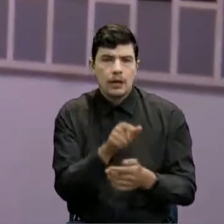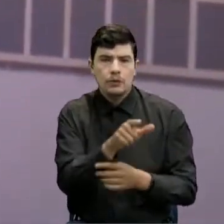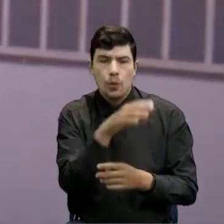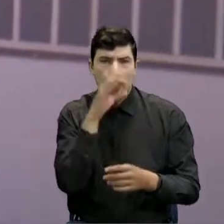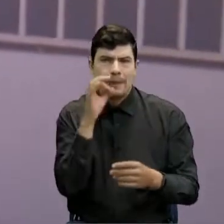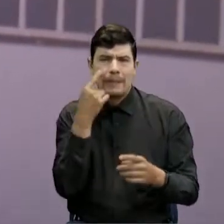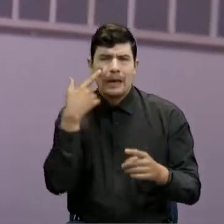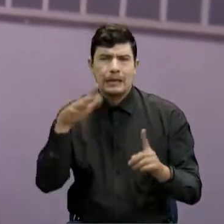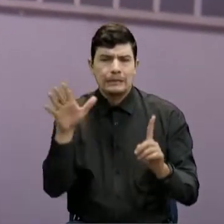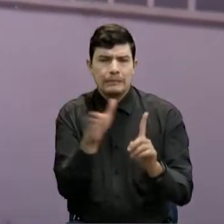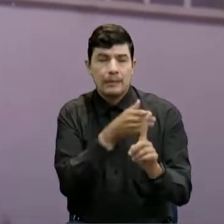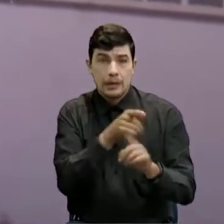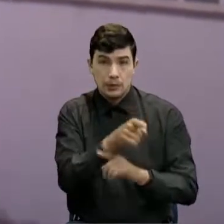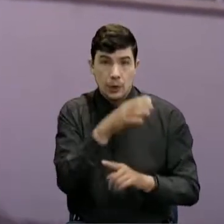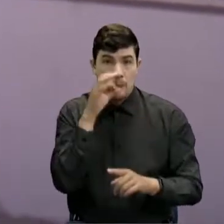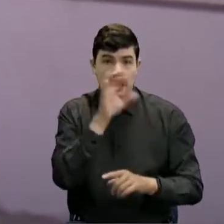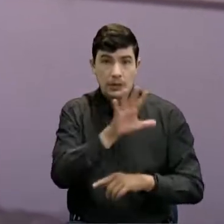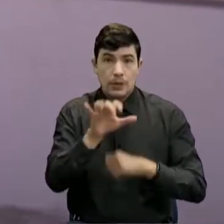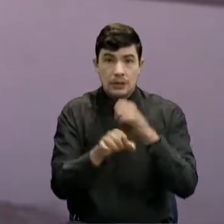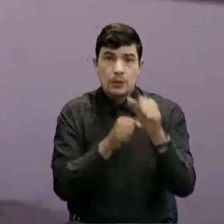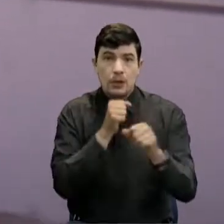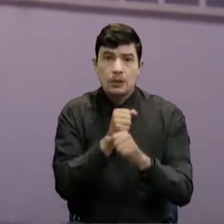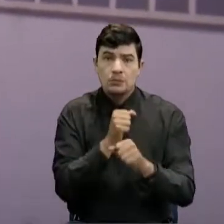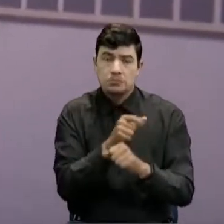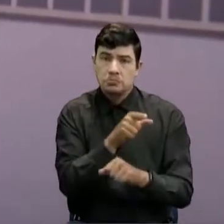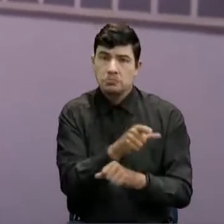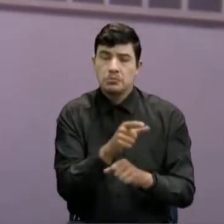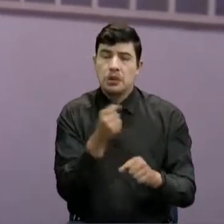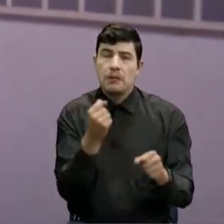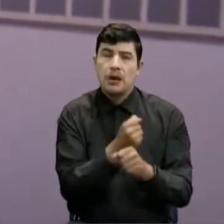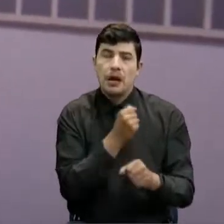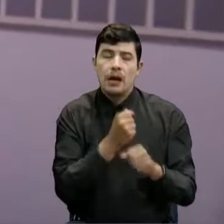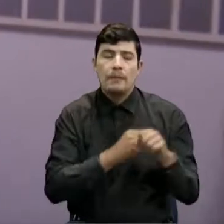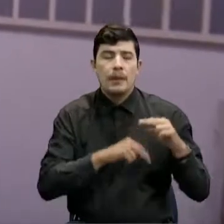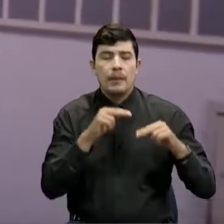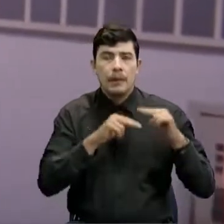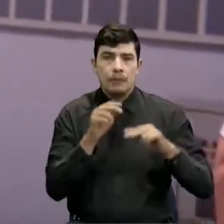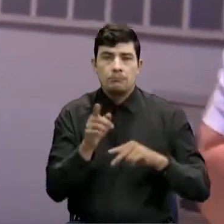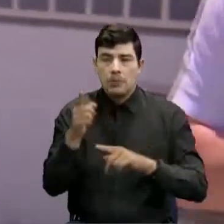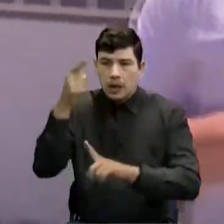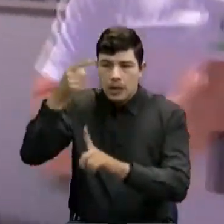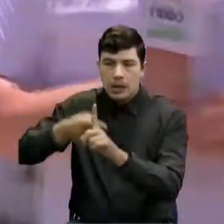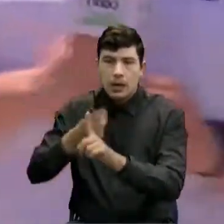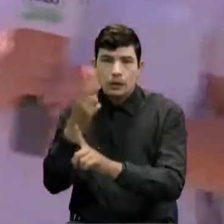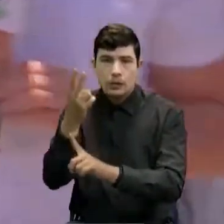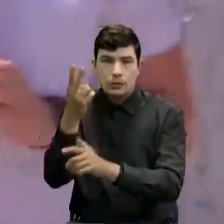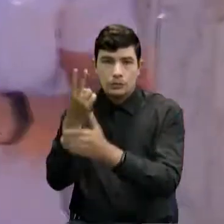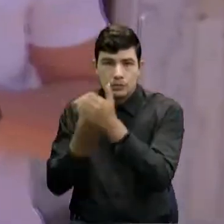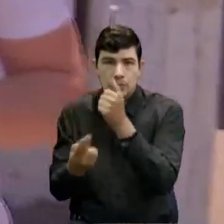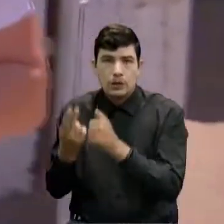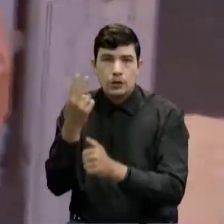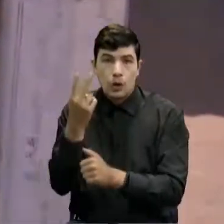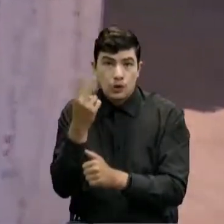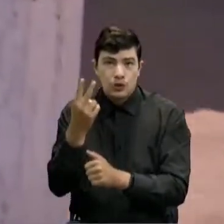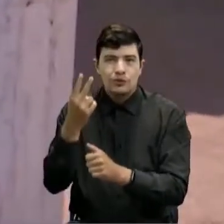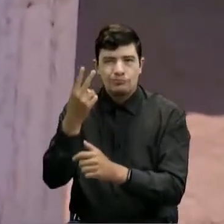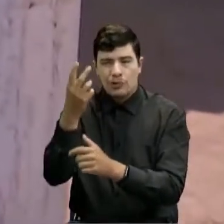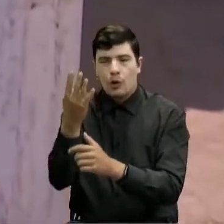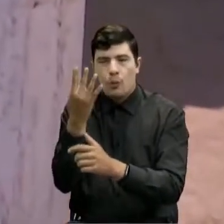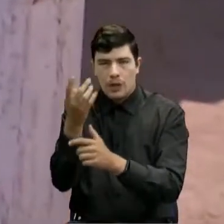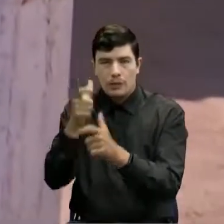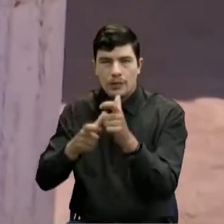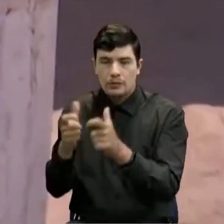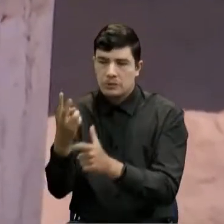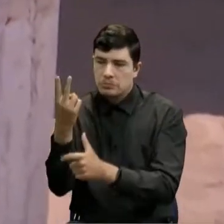a la construcción le había alquilado su vivienda a dos parejas de venezolanos. Mientras tanto, la Policía Metropolitana de Cúcuta reporta que de la información